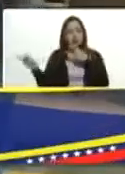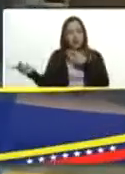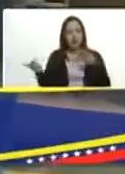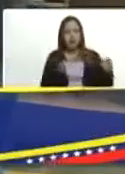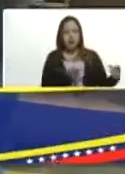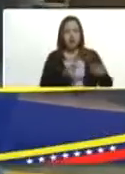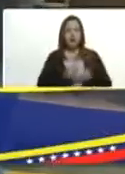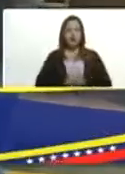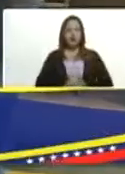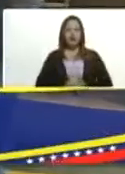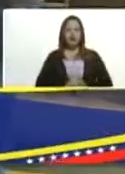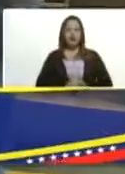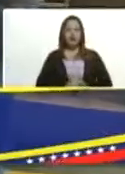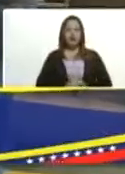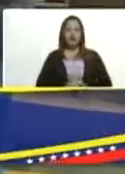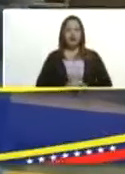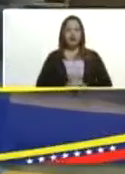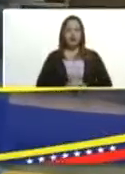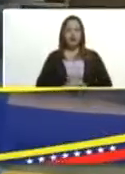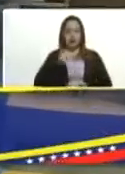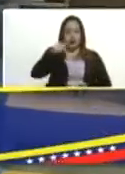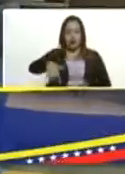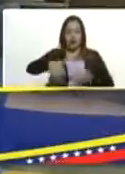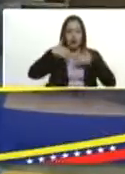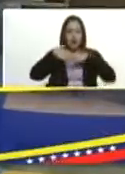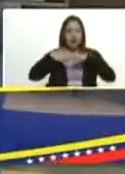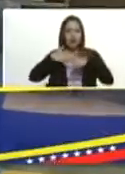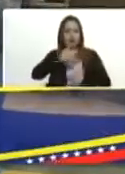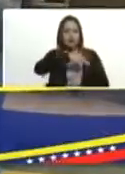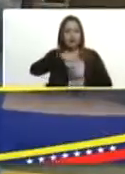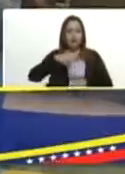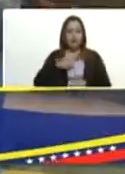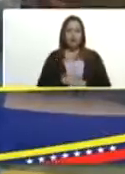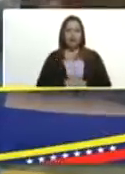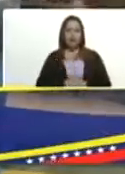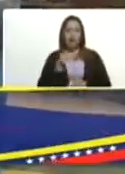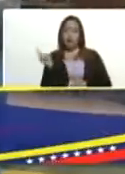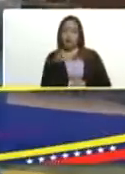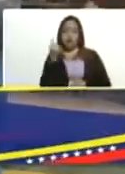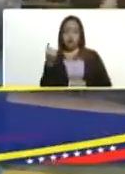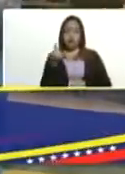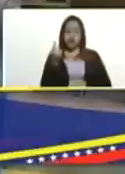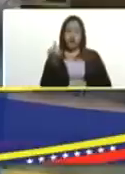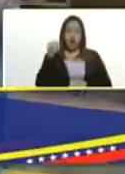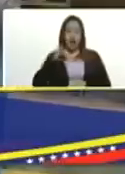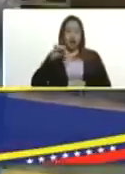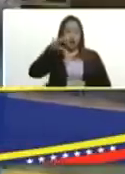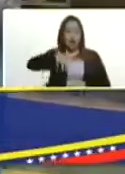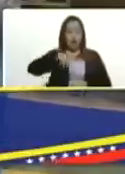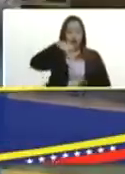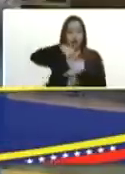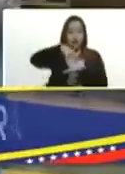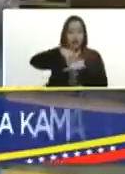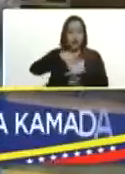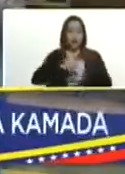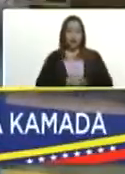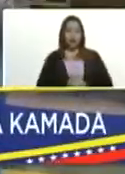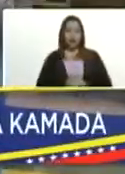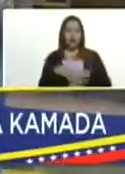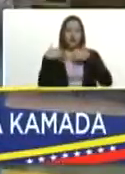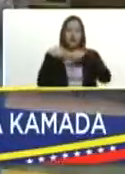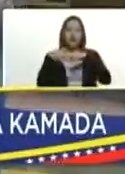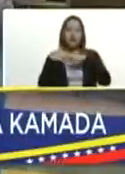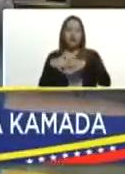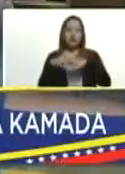bienvenido a Camada, nuestra empresa única en el estado Carabobo, una empresa